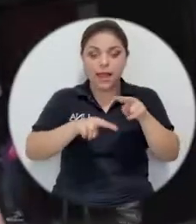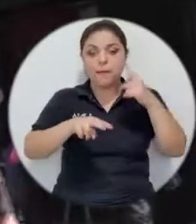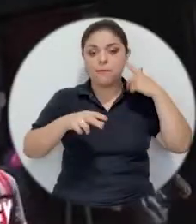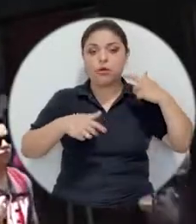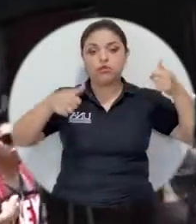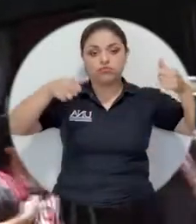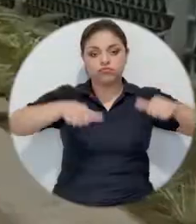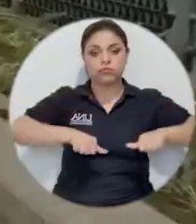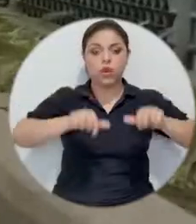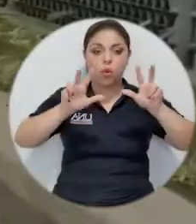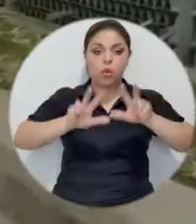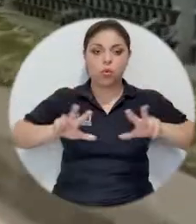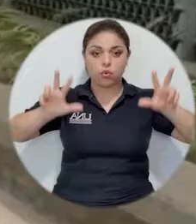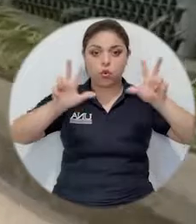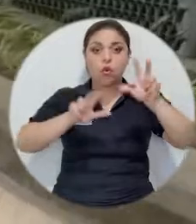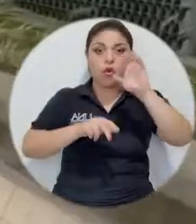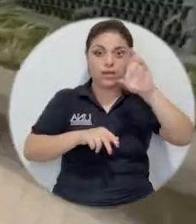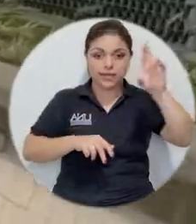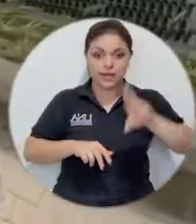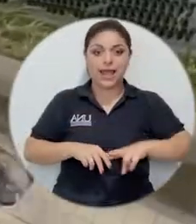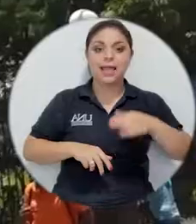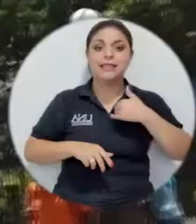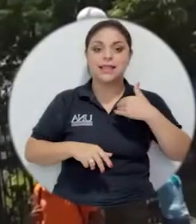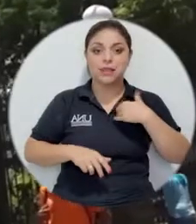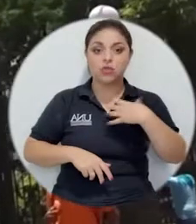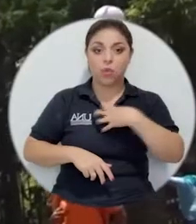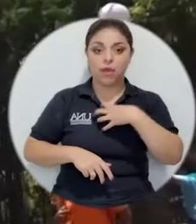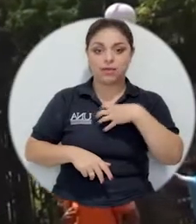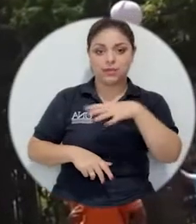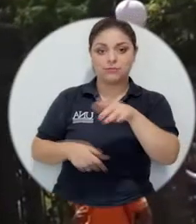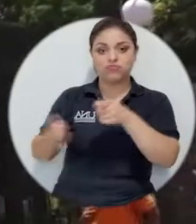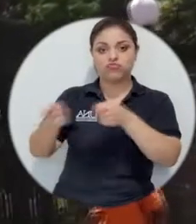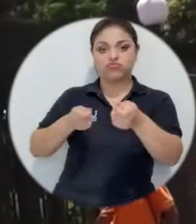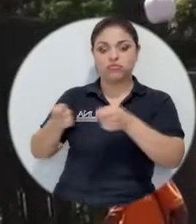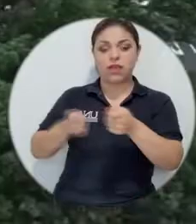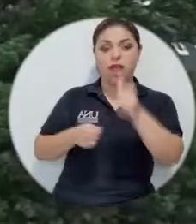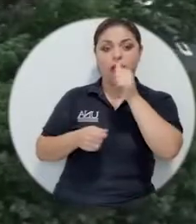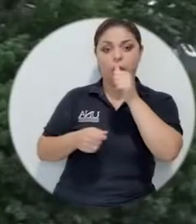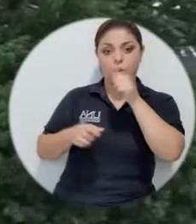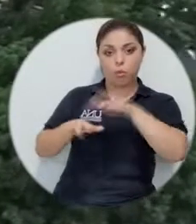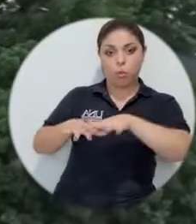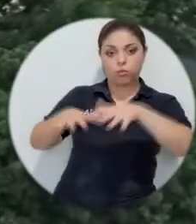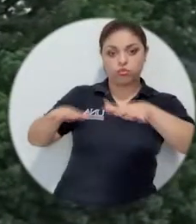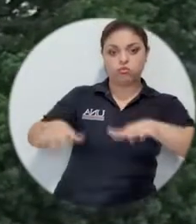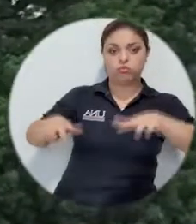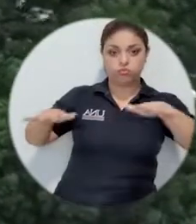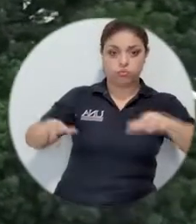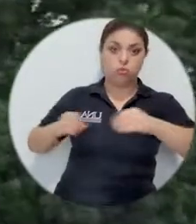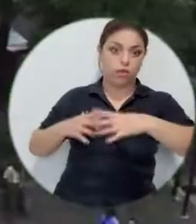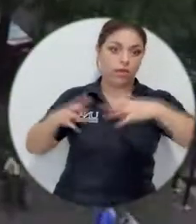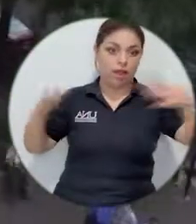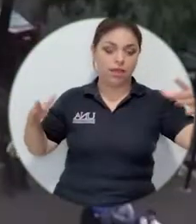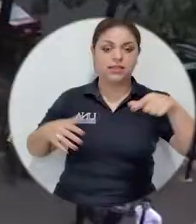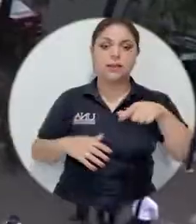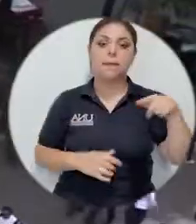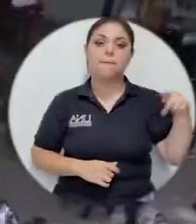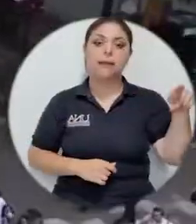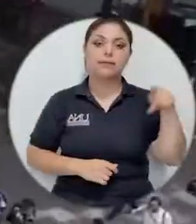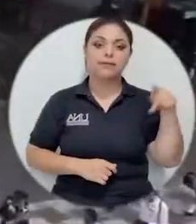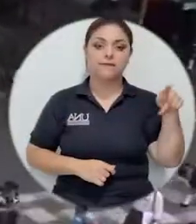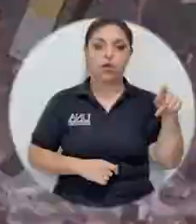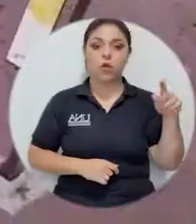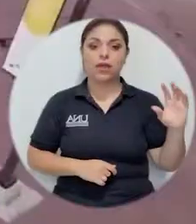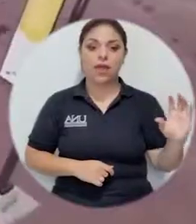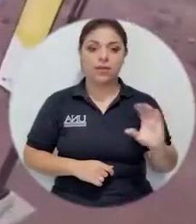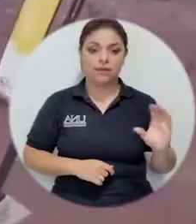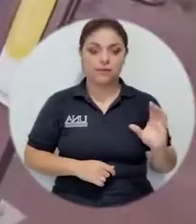Derecho del Mar, Costa Rica tiene jurisdicción sobre esas aguas. Muy amplia. Muy amplia. El Pacífico y el